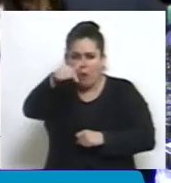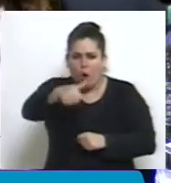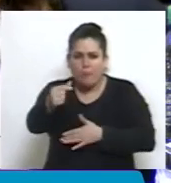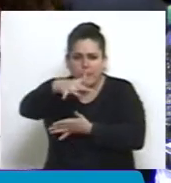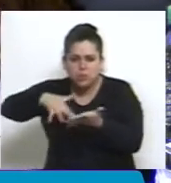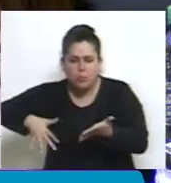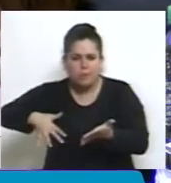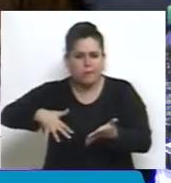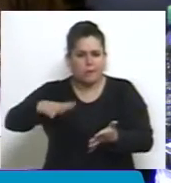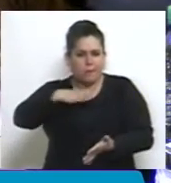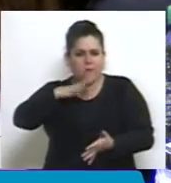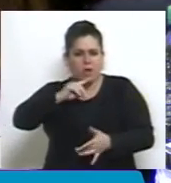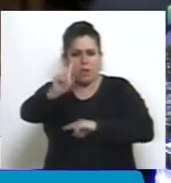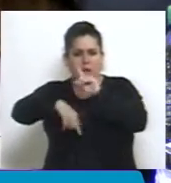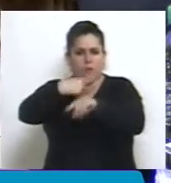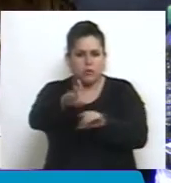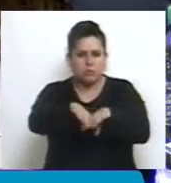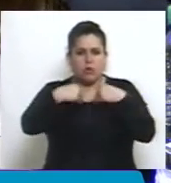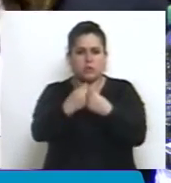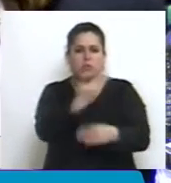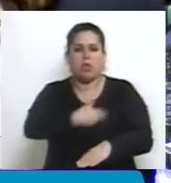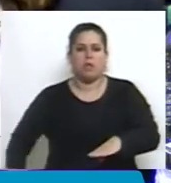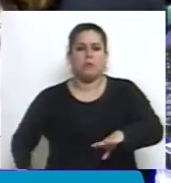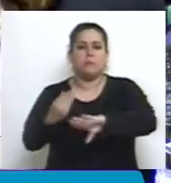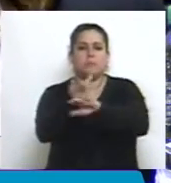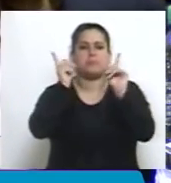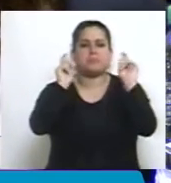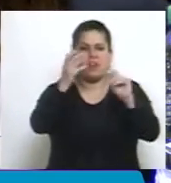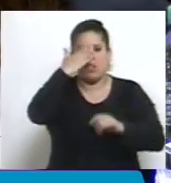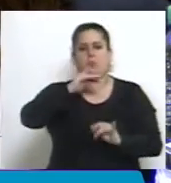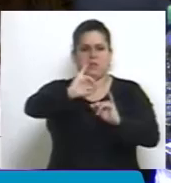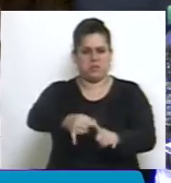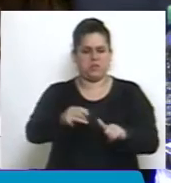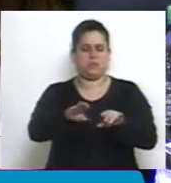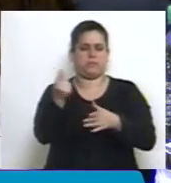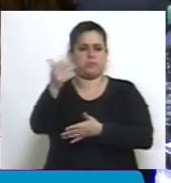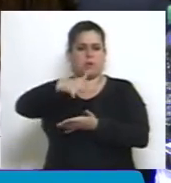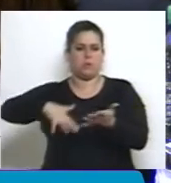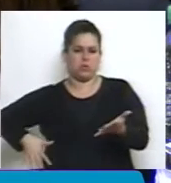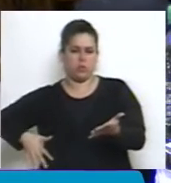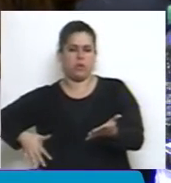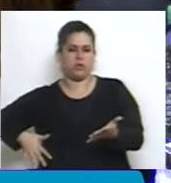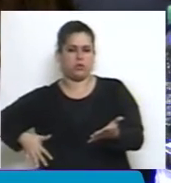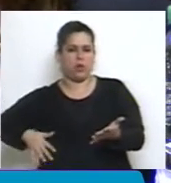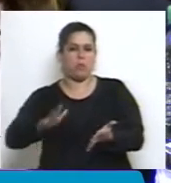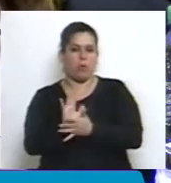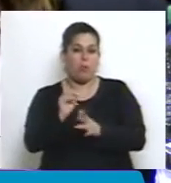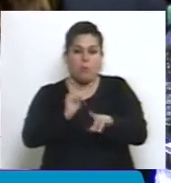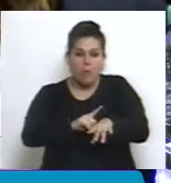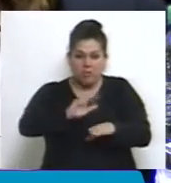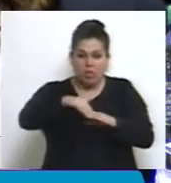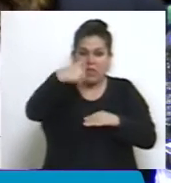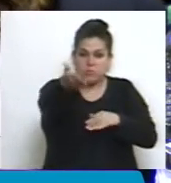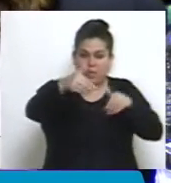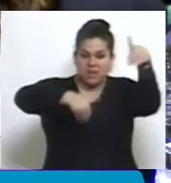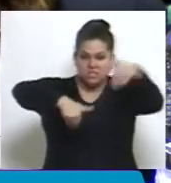sin esperar el próximo resultado electoral, que podríamos haberlo hecho en un marco de consenso,